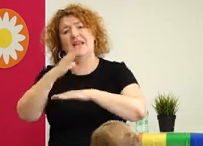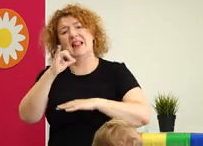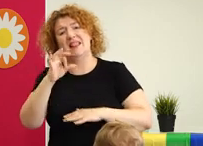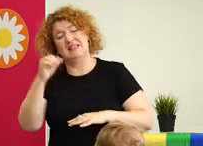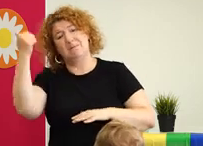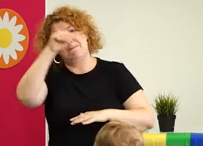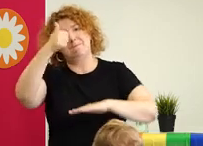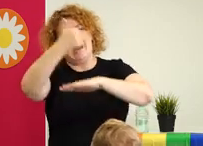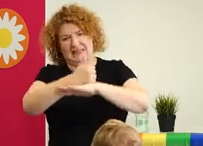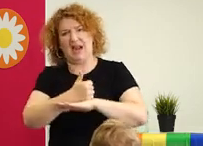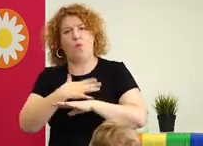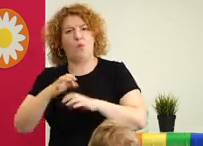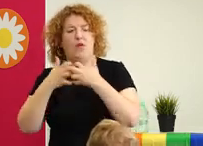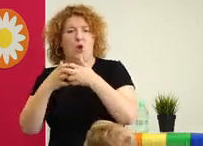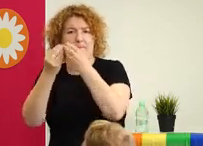cispatriarcado.